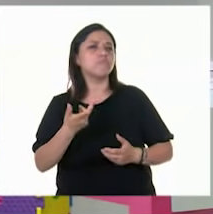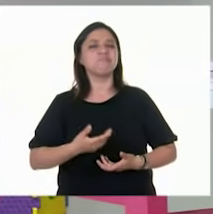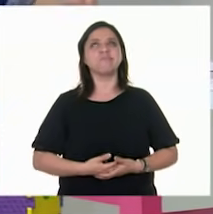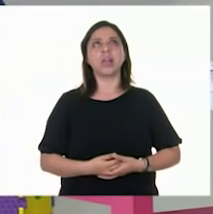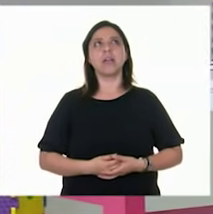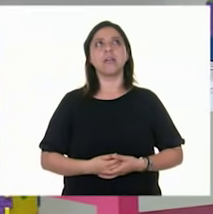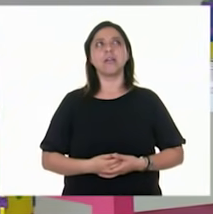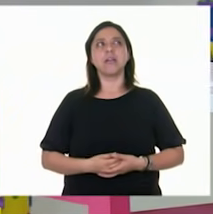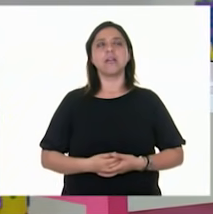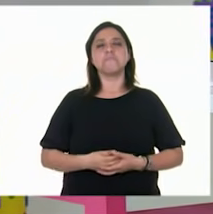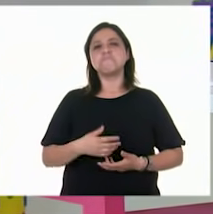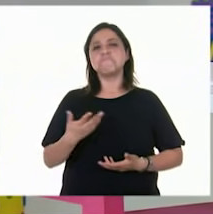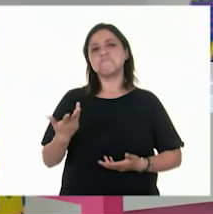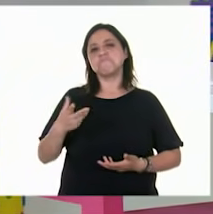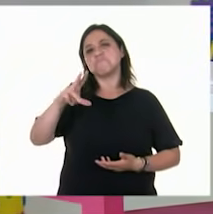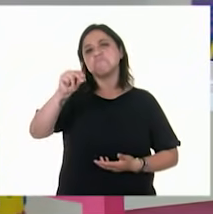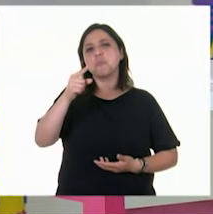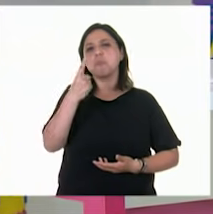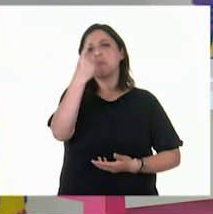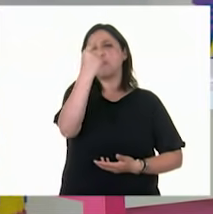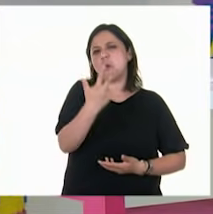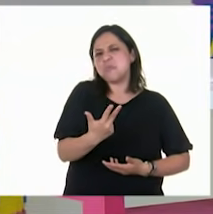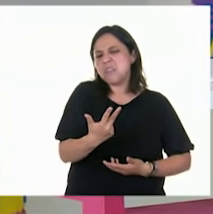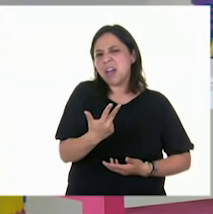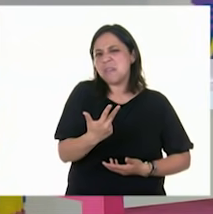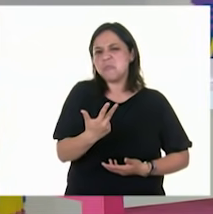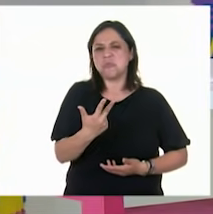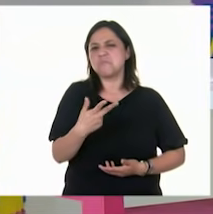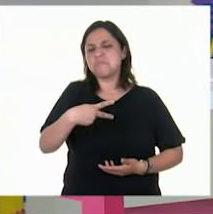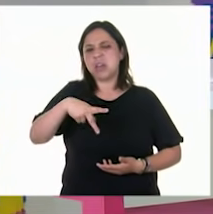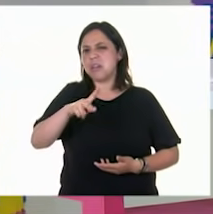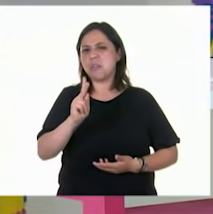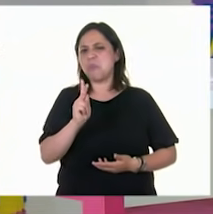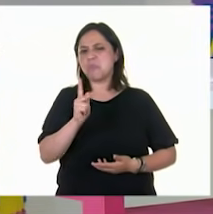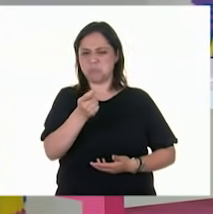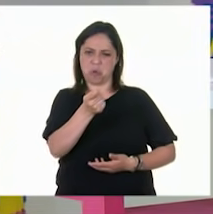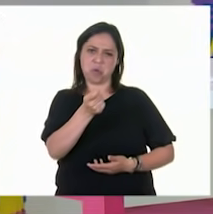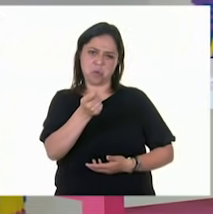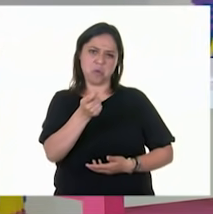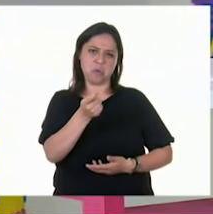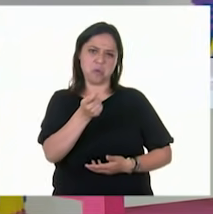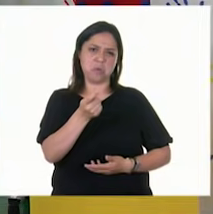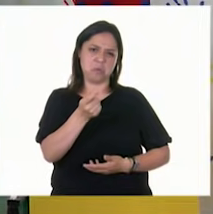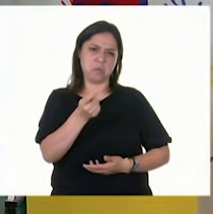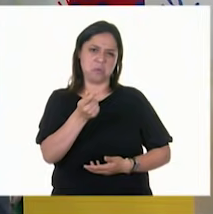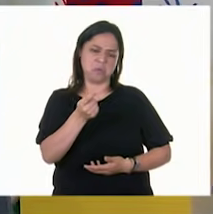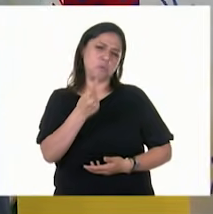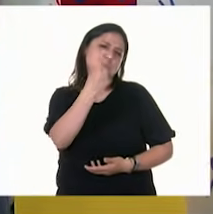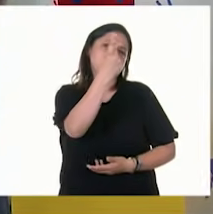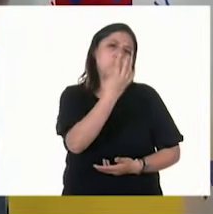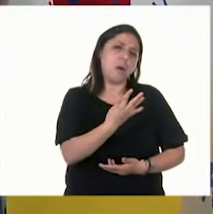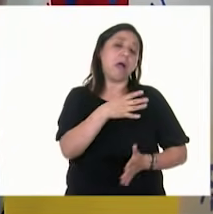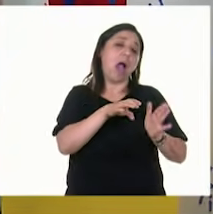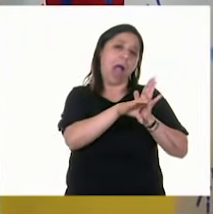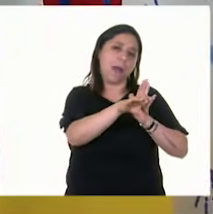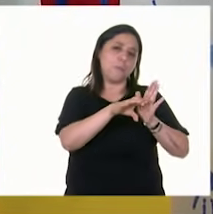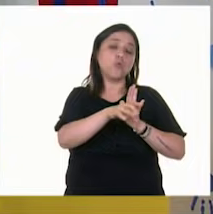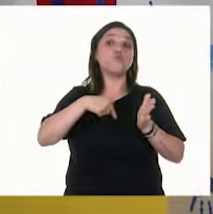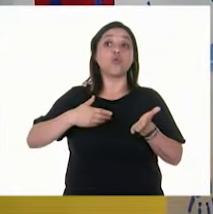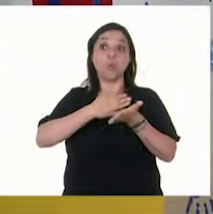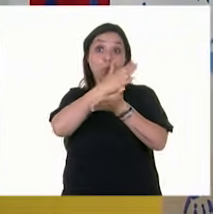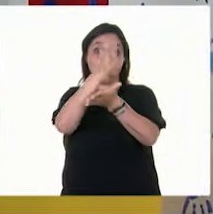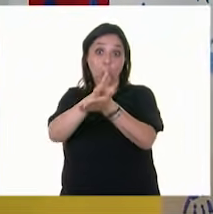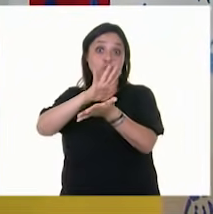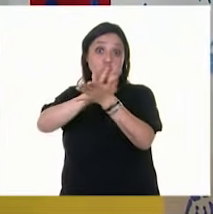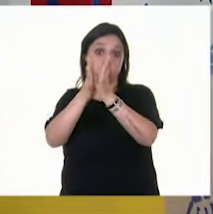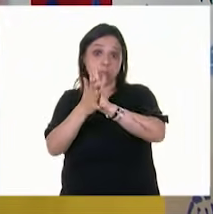Pues no me alcanzaría a mí. ¿No? O puedo pedir 1/8, pero pues entonces... Es muy poco para mí, yo siempre pido 1/4. Por ejemplo, yo también voy a las tortillas y a veces